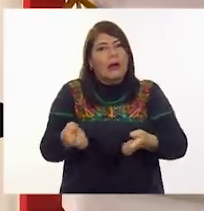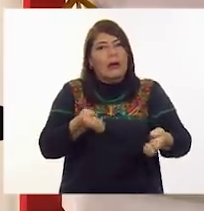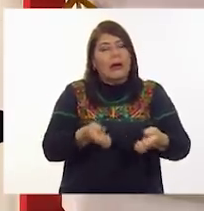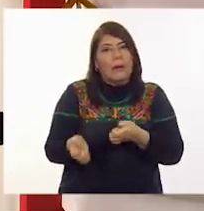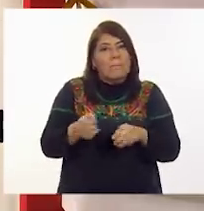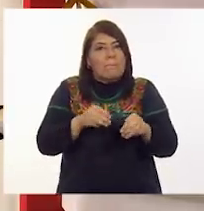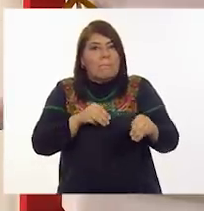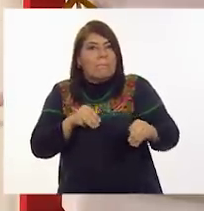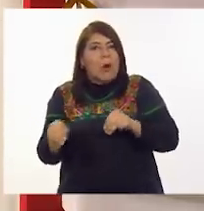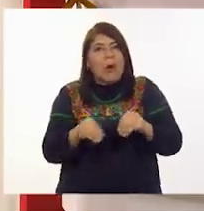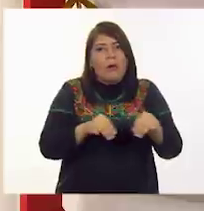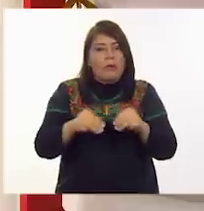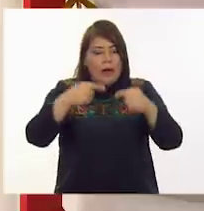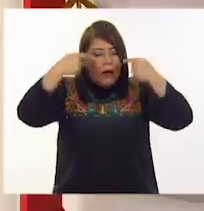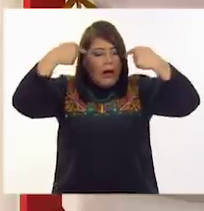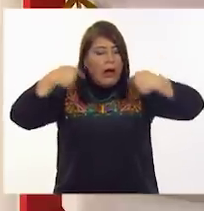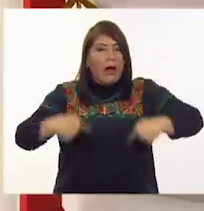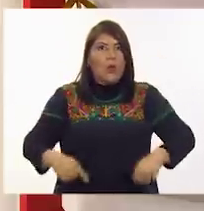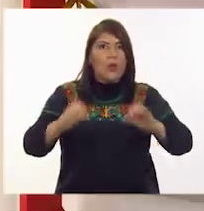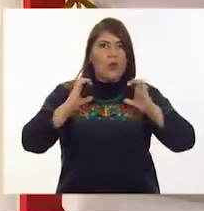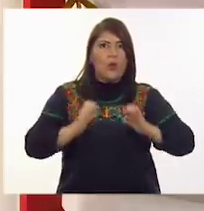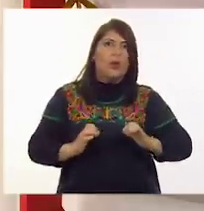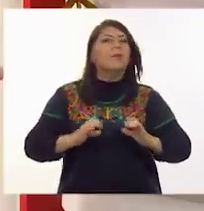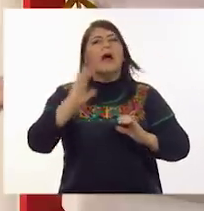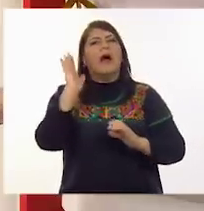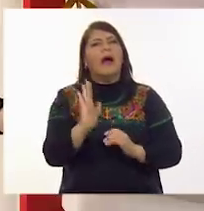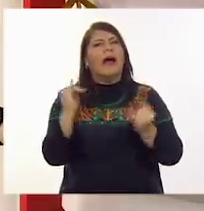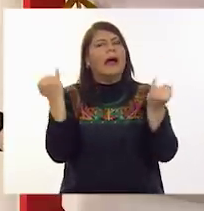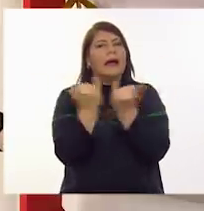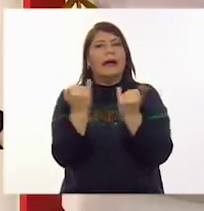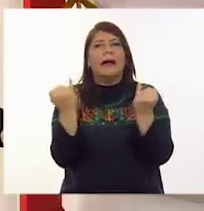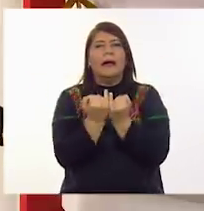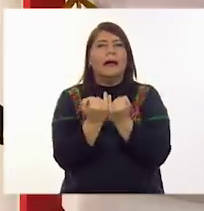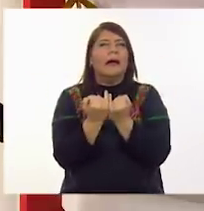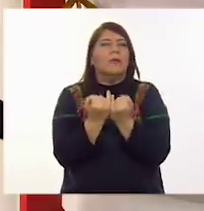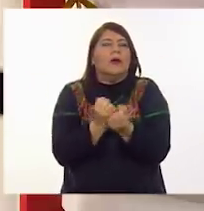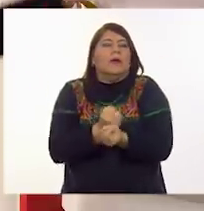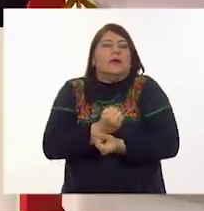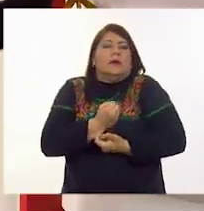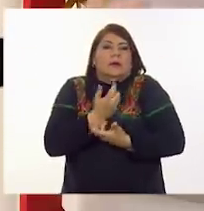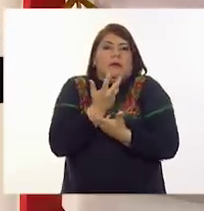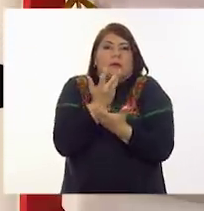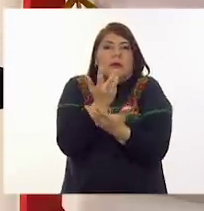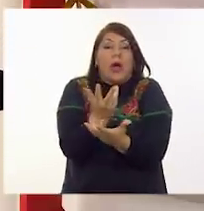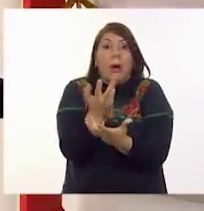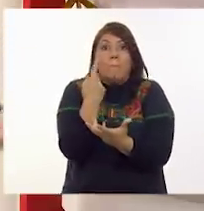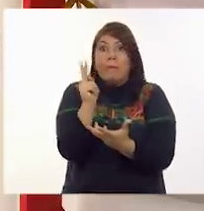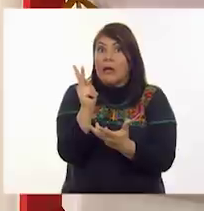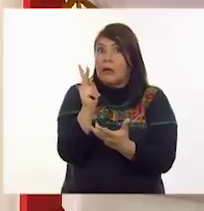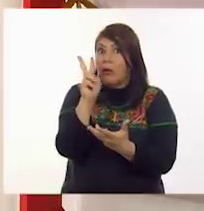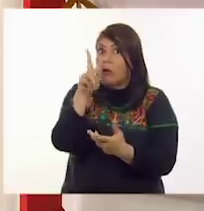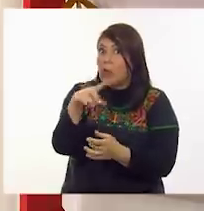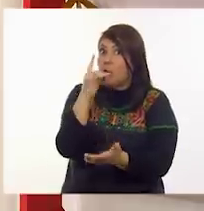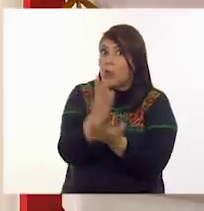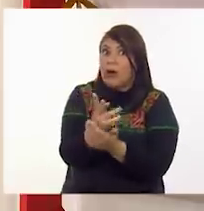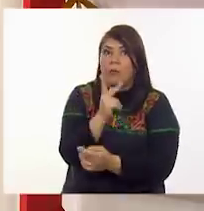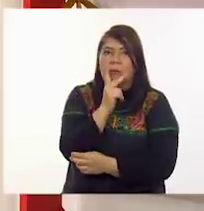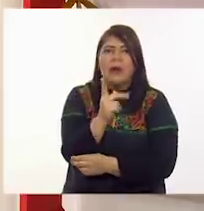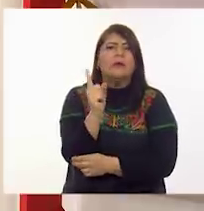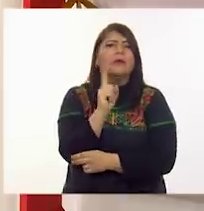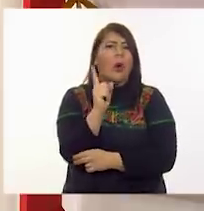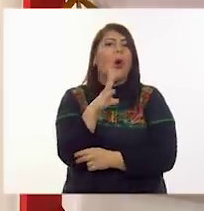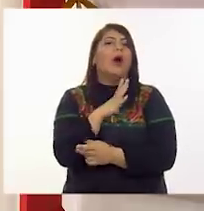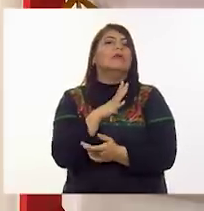esos movimientos que es como si hicieras poesía. Pero en lugar de palabras, hay